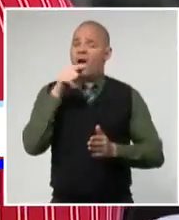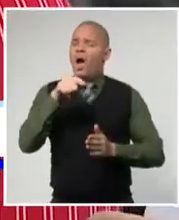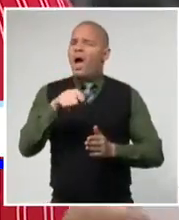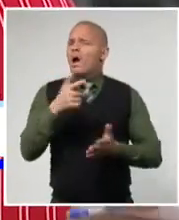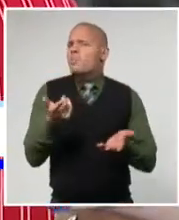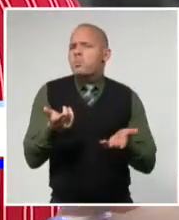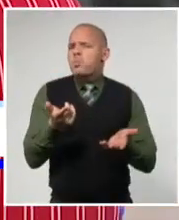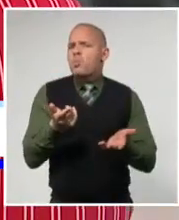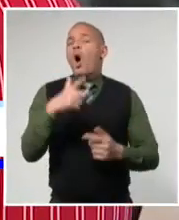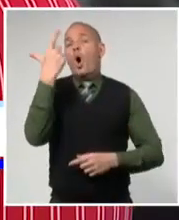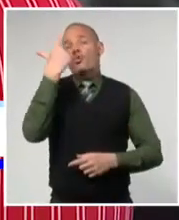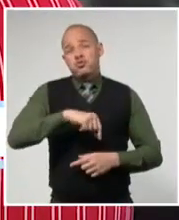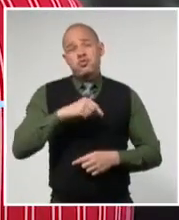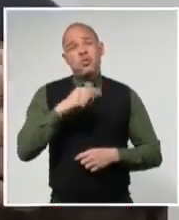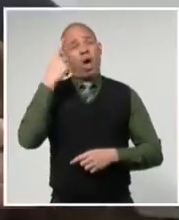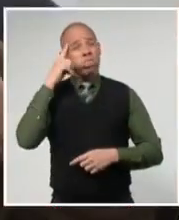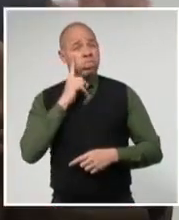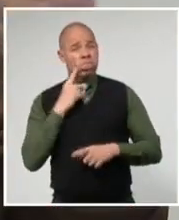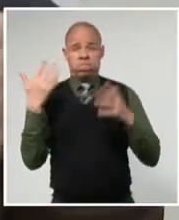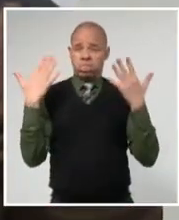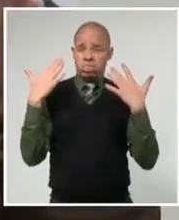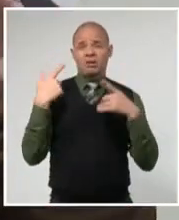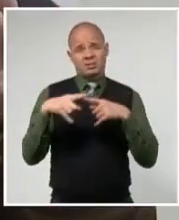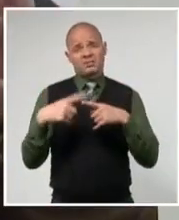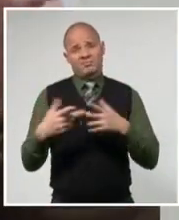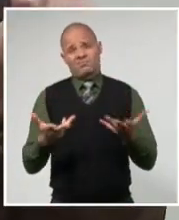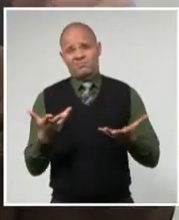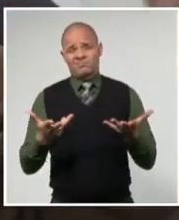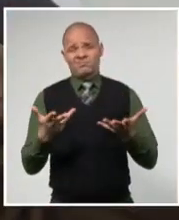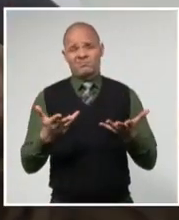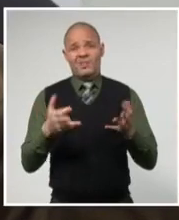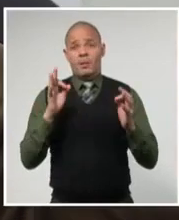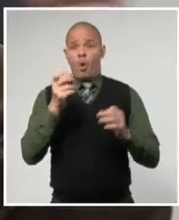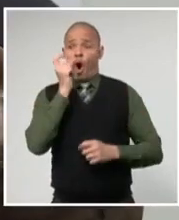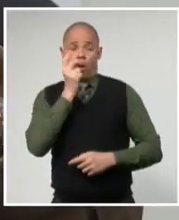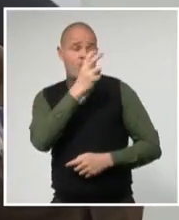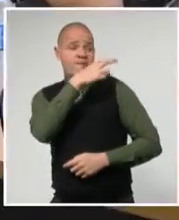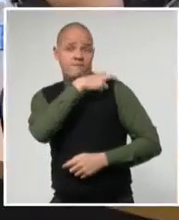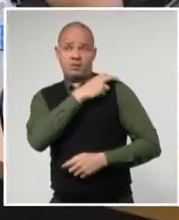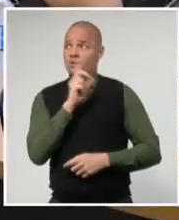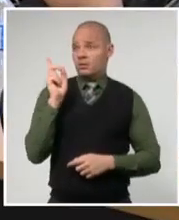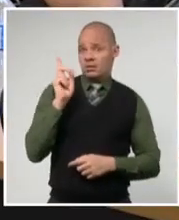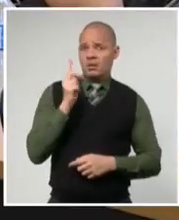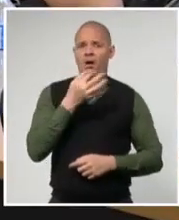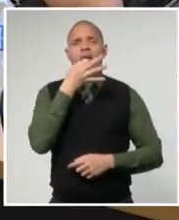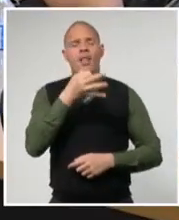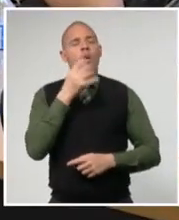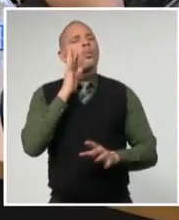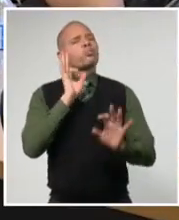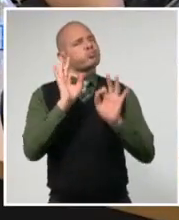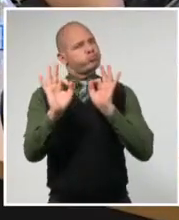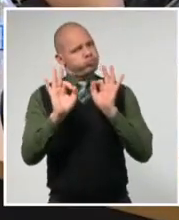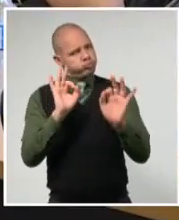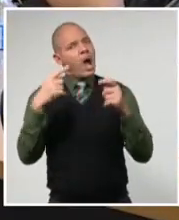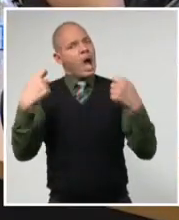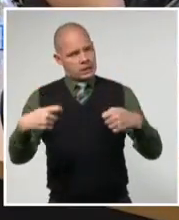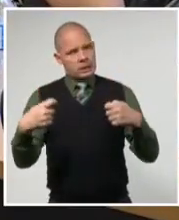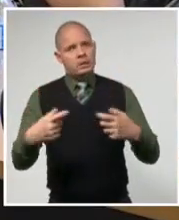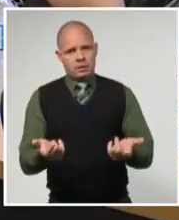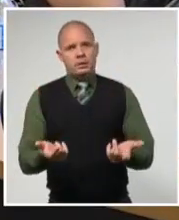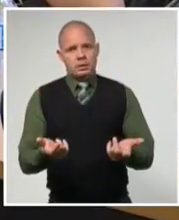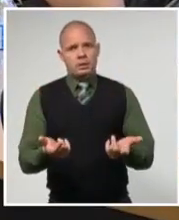las demandas. Sobre el tema, el comandante de la revolución, Ramiro Valdés Menéndez, enfatizó en que hay que